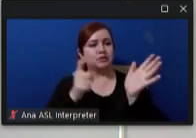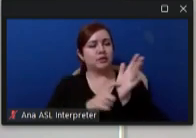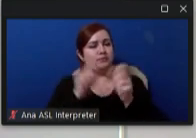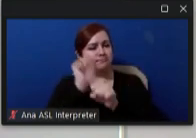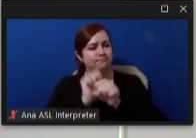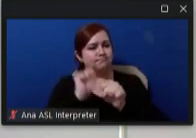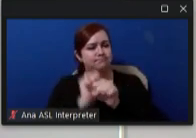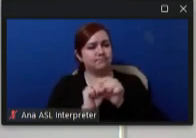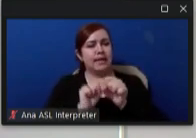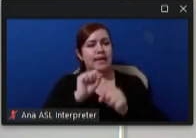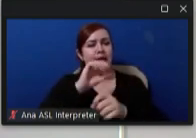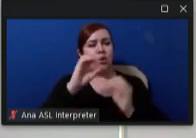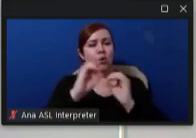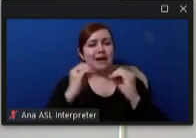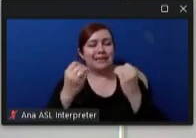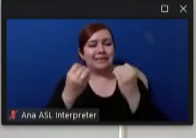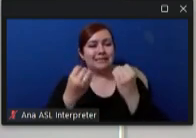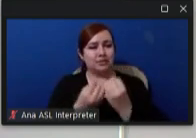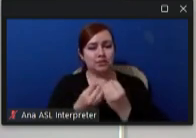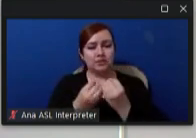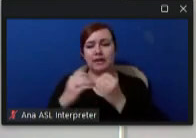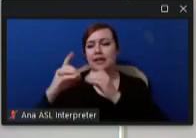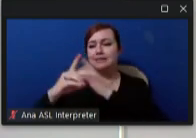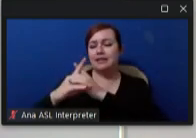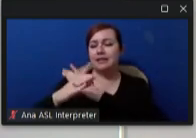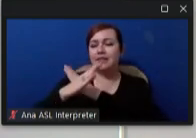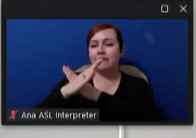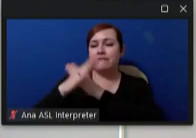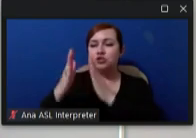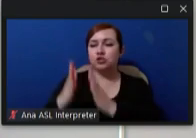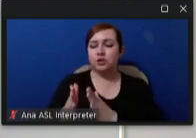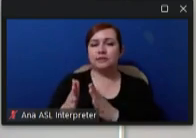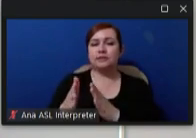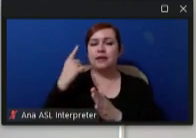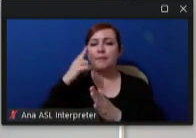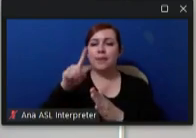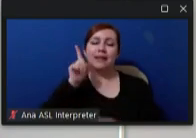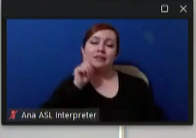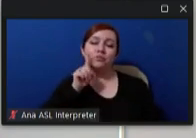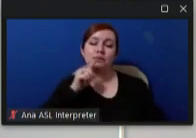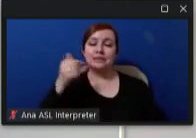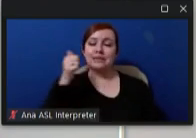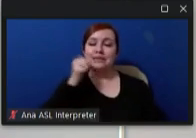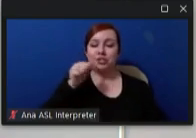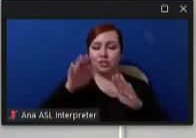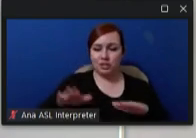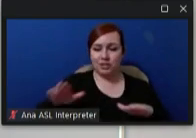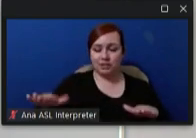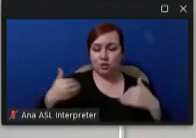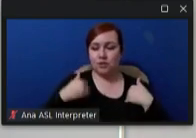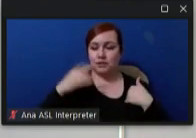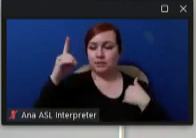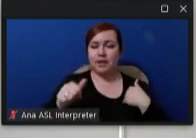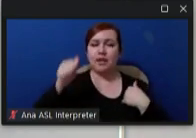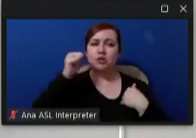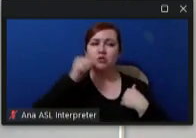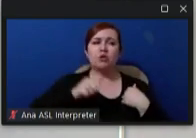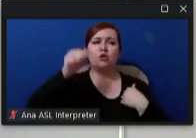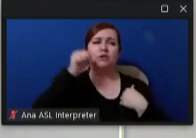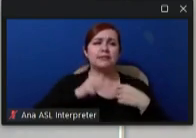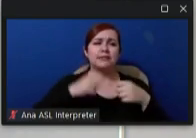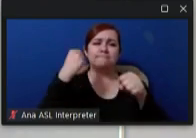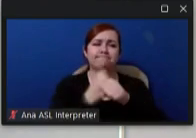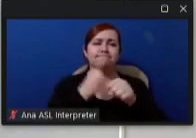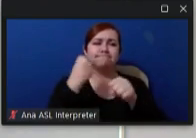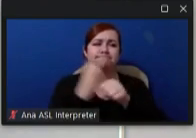organizaciones defensoras de derechos de las niñas y mujeres con discapacidad que día a día luchan por la dignidad, igualdad e inclusión de las